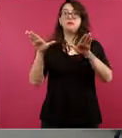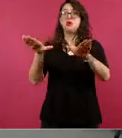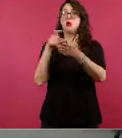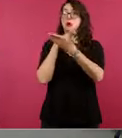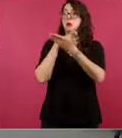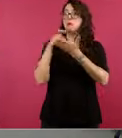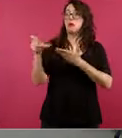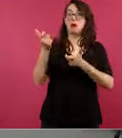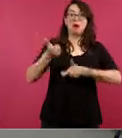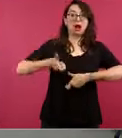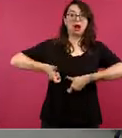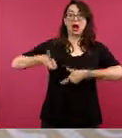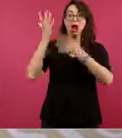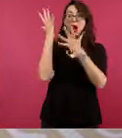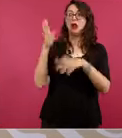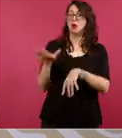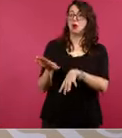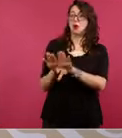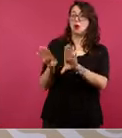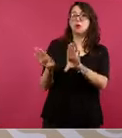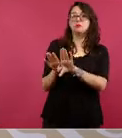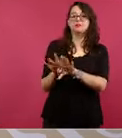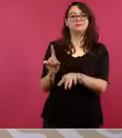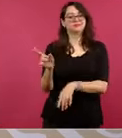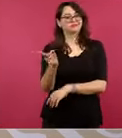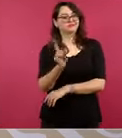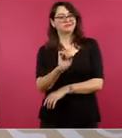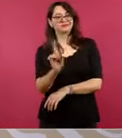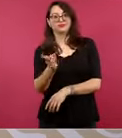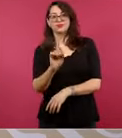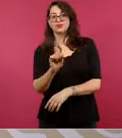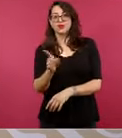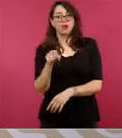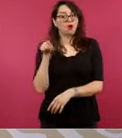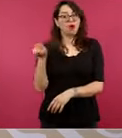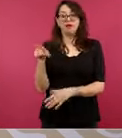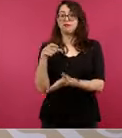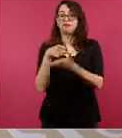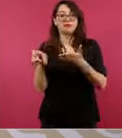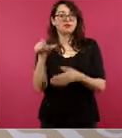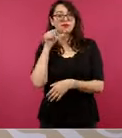Pero no, él cometió el error de aceptarlo,